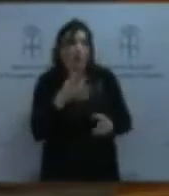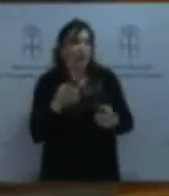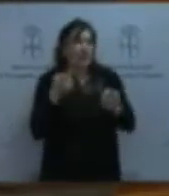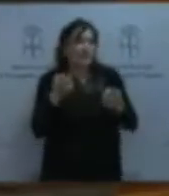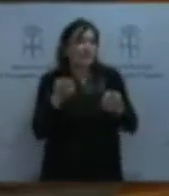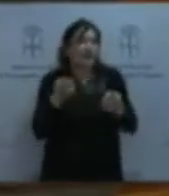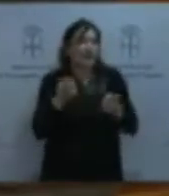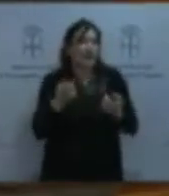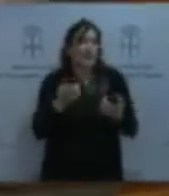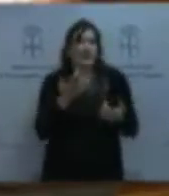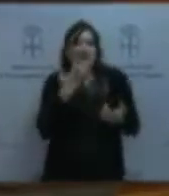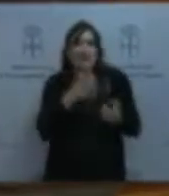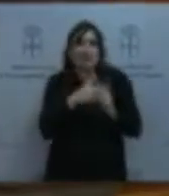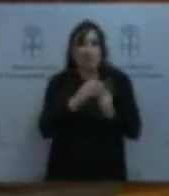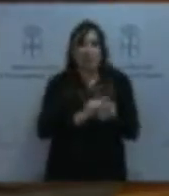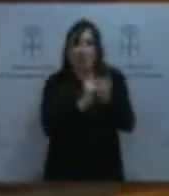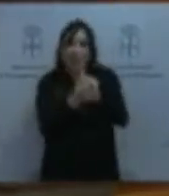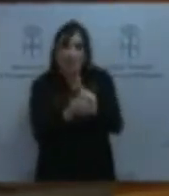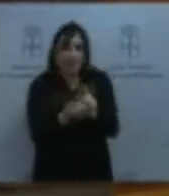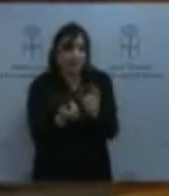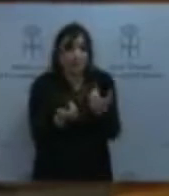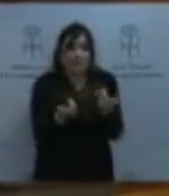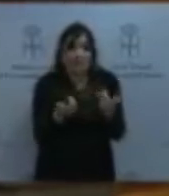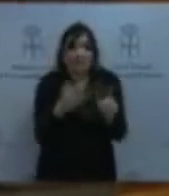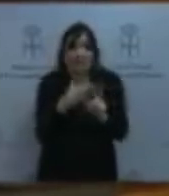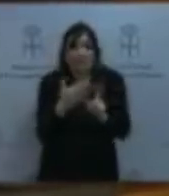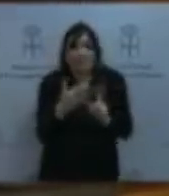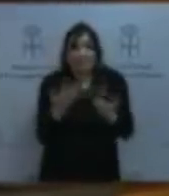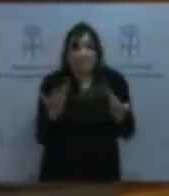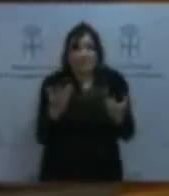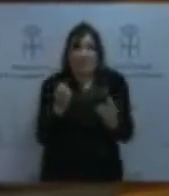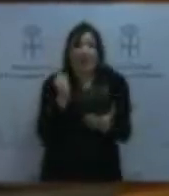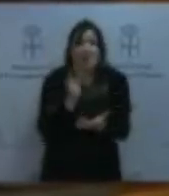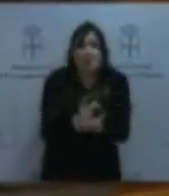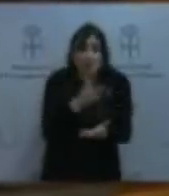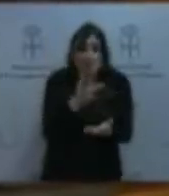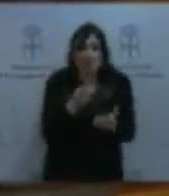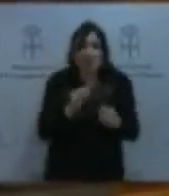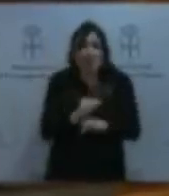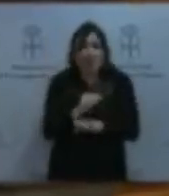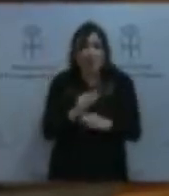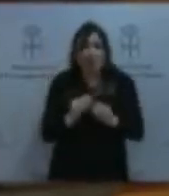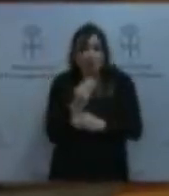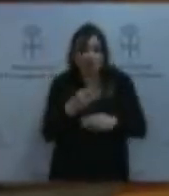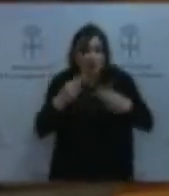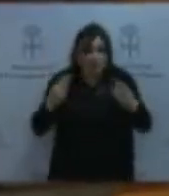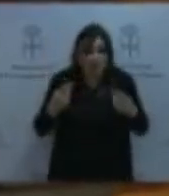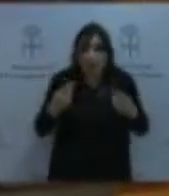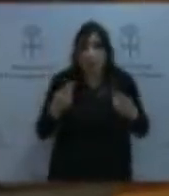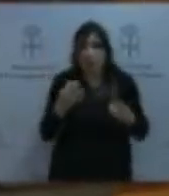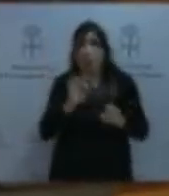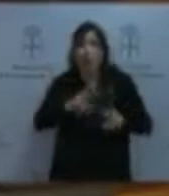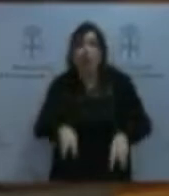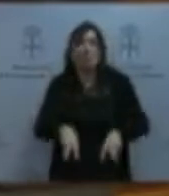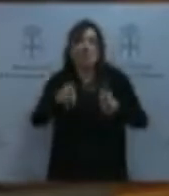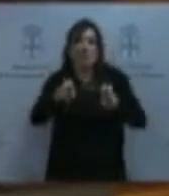temo que en Asturias tampoco, ni apostando por las inversiones productivas de carácter público, ni por la modernización del sistema de recaudación. Por tanto, yo